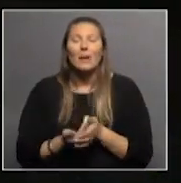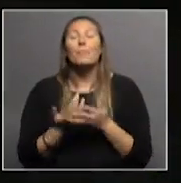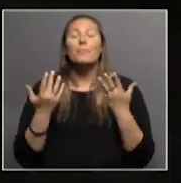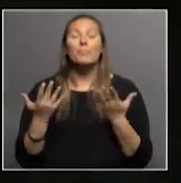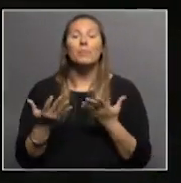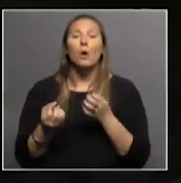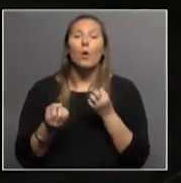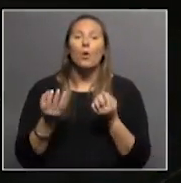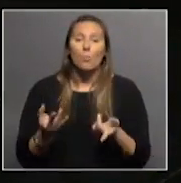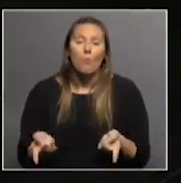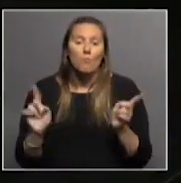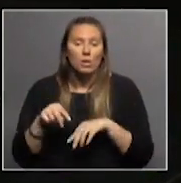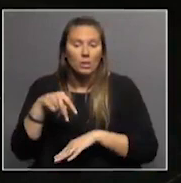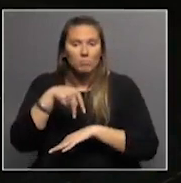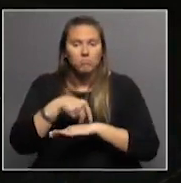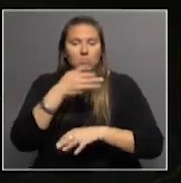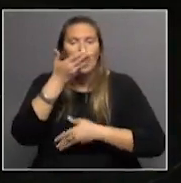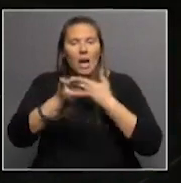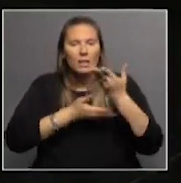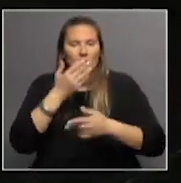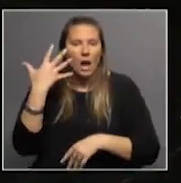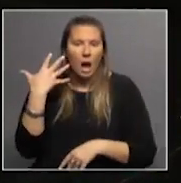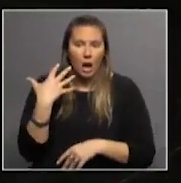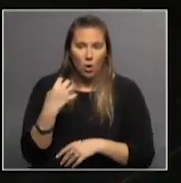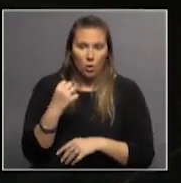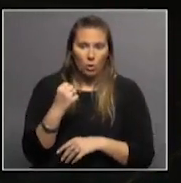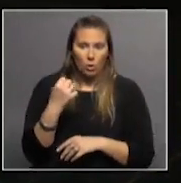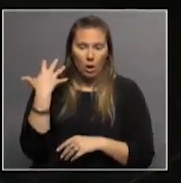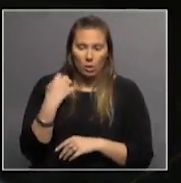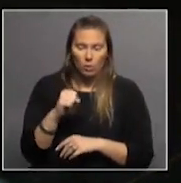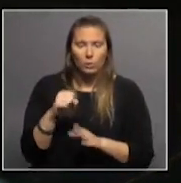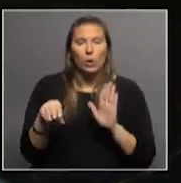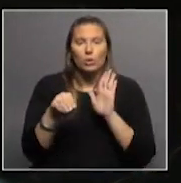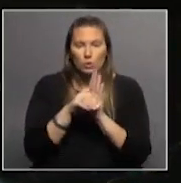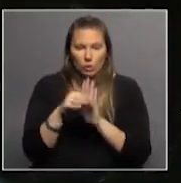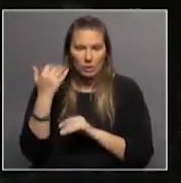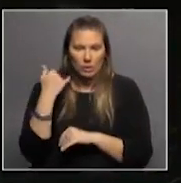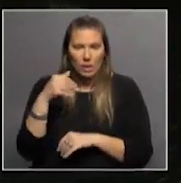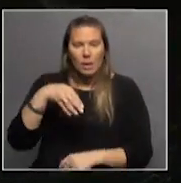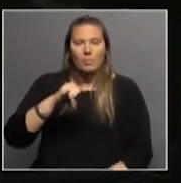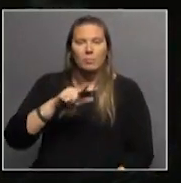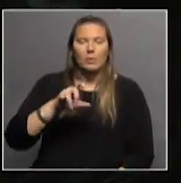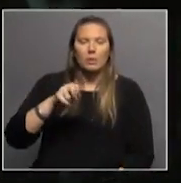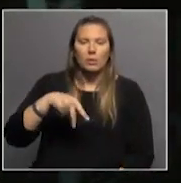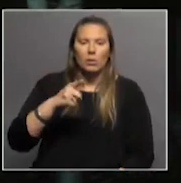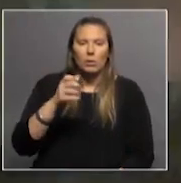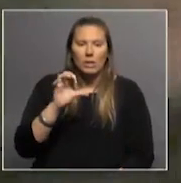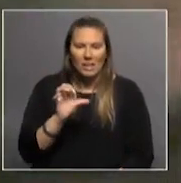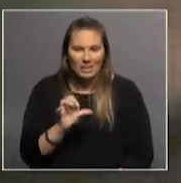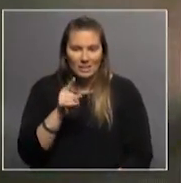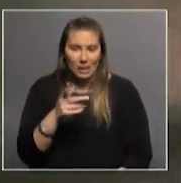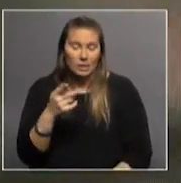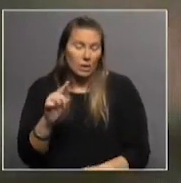había sido de la vuelta a los escenarios porque estuviste en agosto en el sol y sin conmigo las cremas y ahora se viene está este show